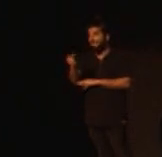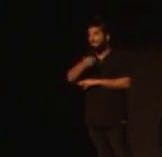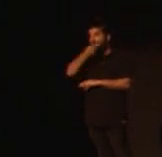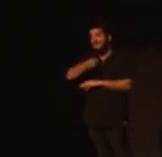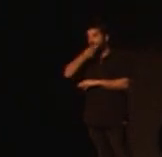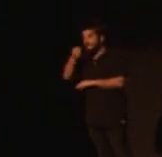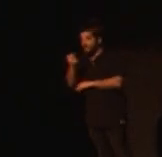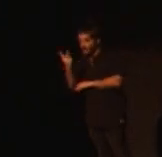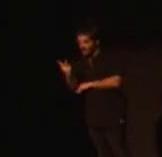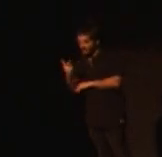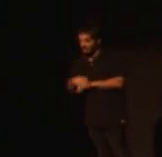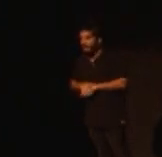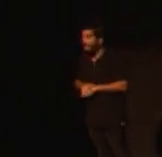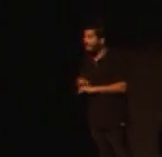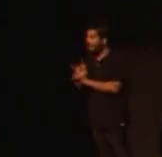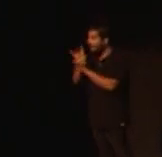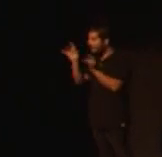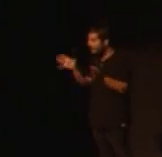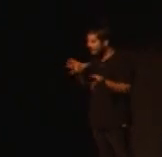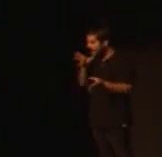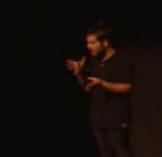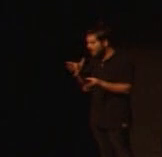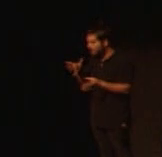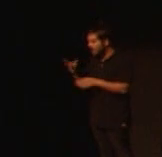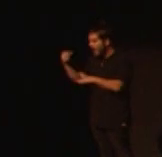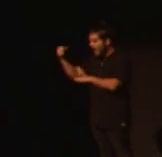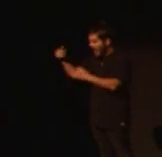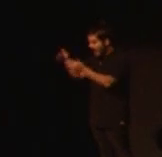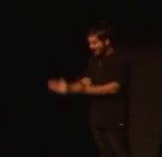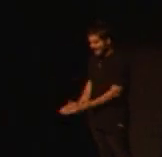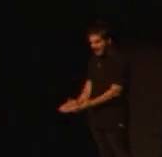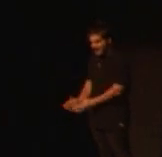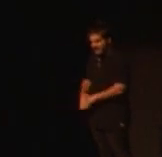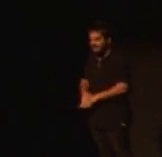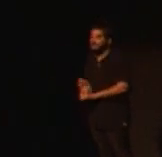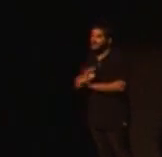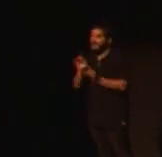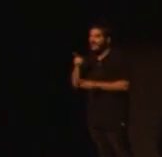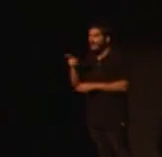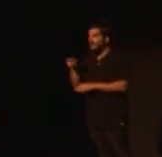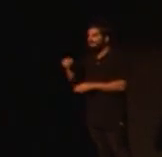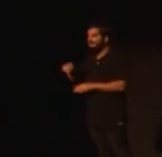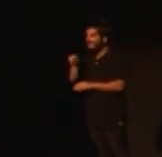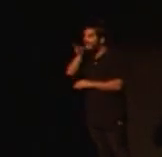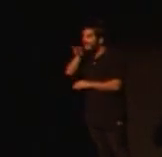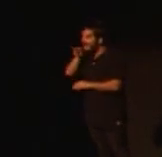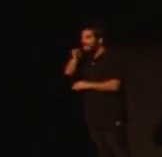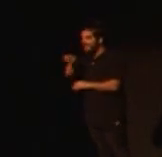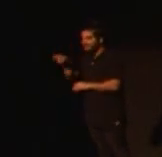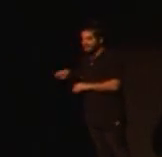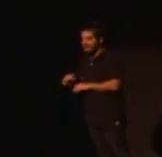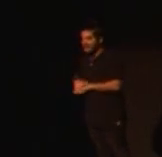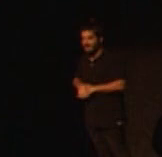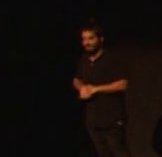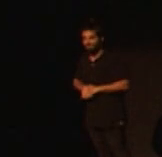¡Ay, claro! Porque también es el atril. ¿Desde ahí hablarán los premiados y autoridades? Ah, desde aquí nos dirán